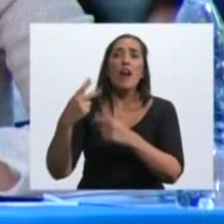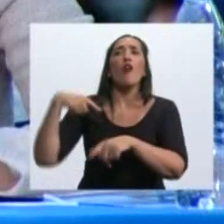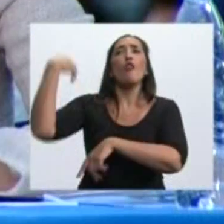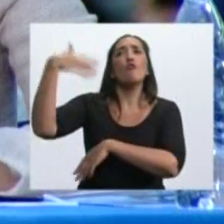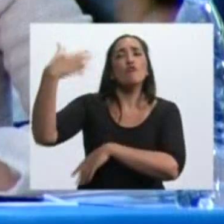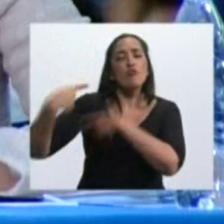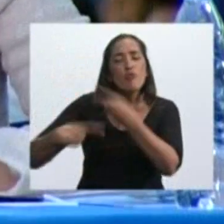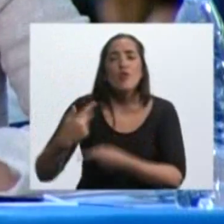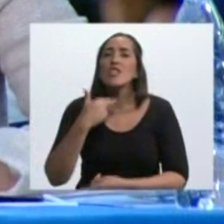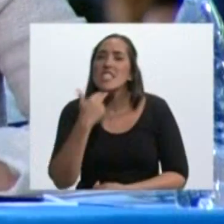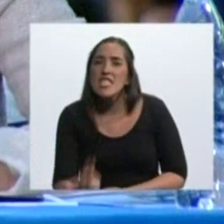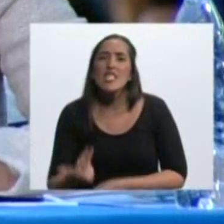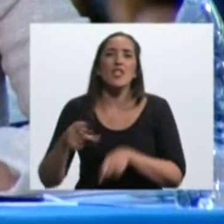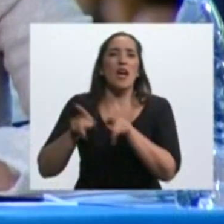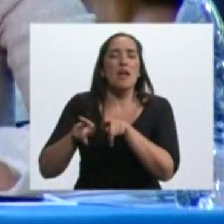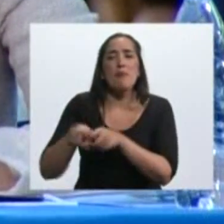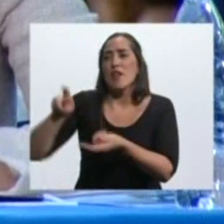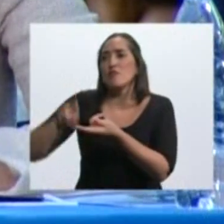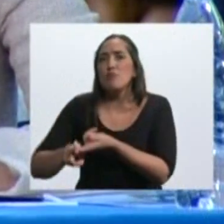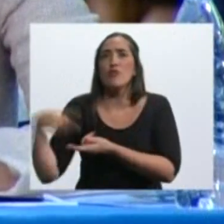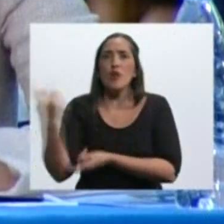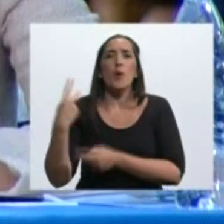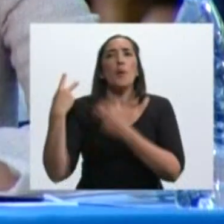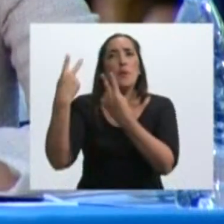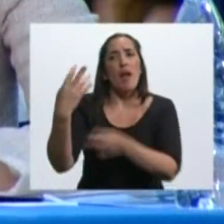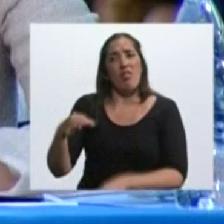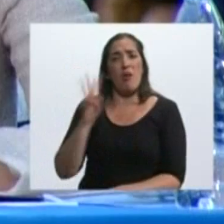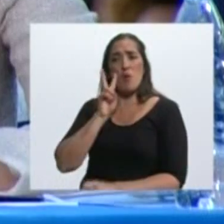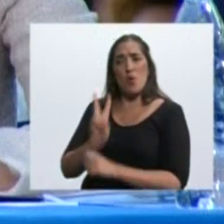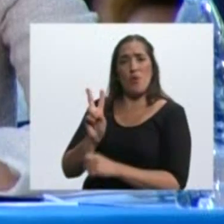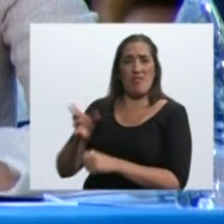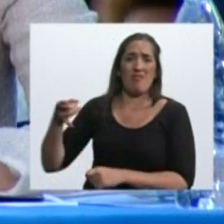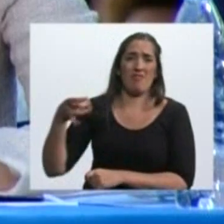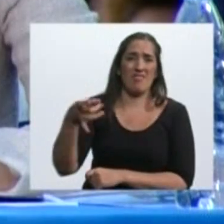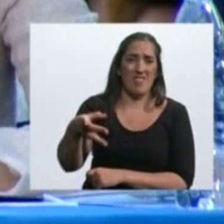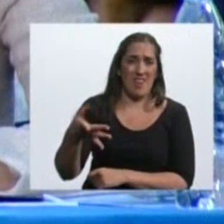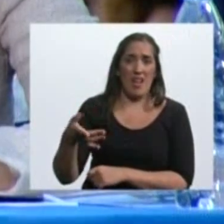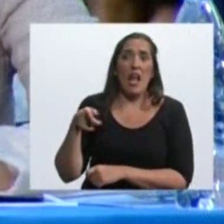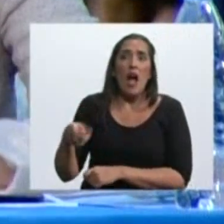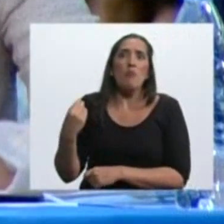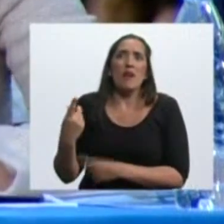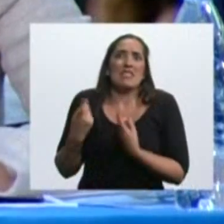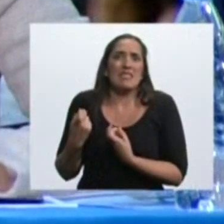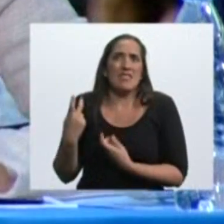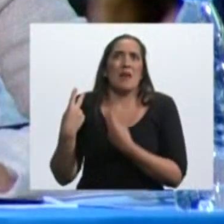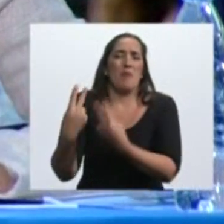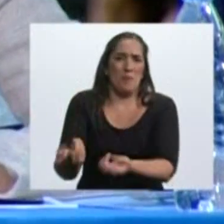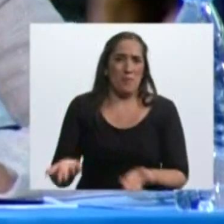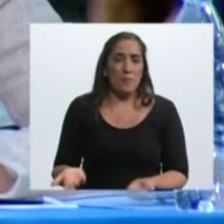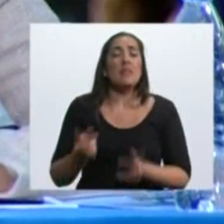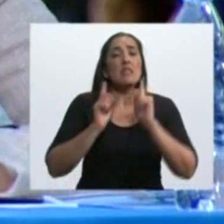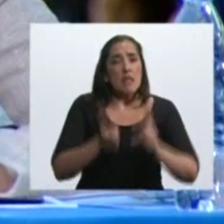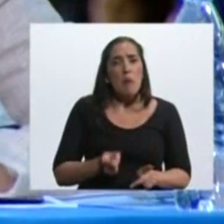hijos, y sus hermanos, y sus esposas, para que los cuiden, porque es su instrumento. Y también a los